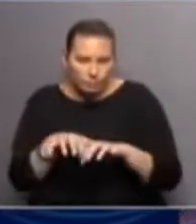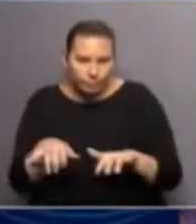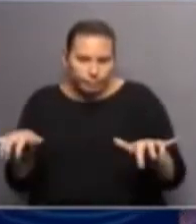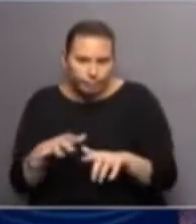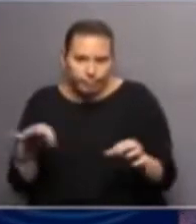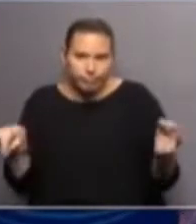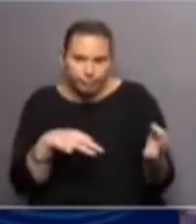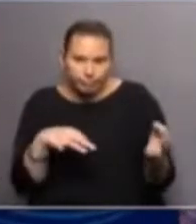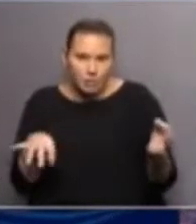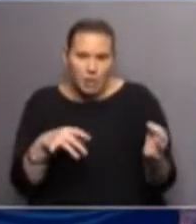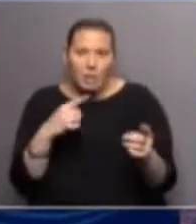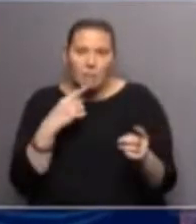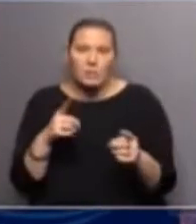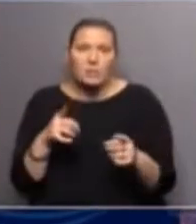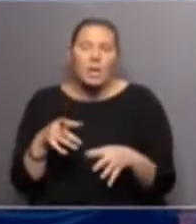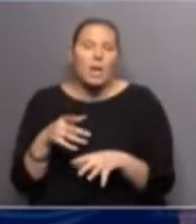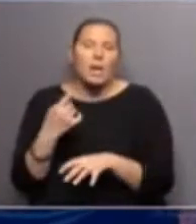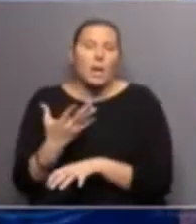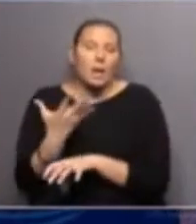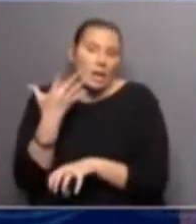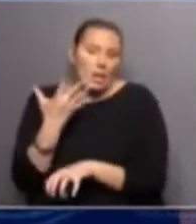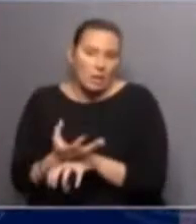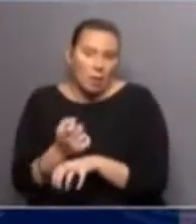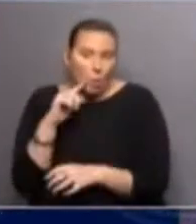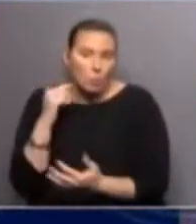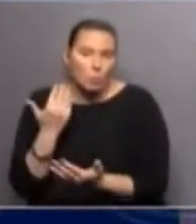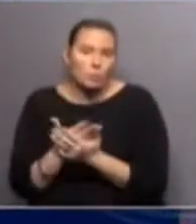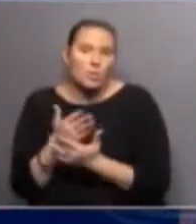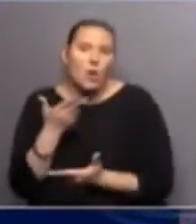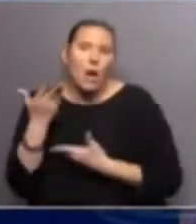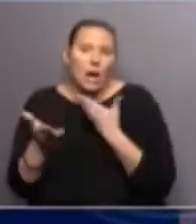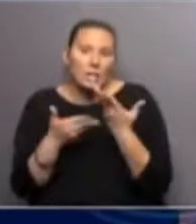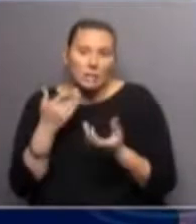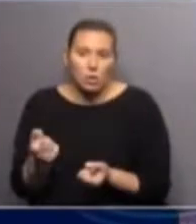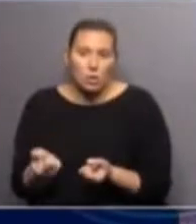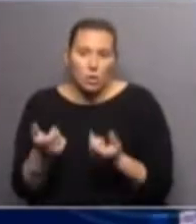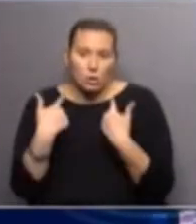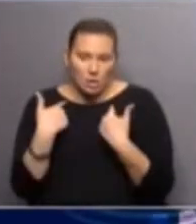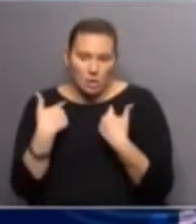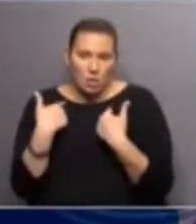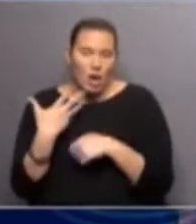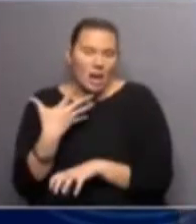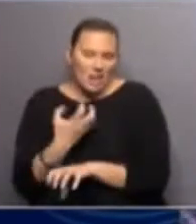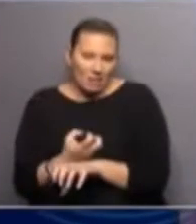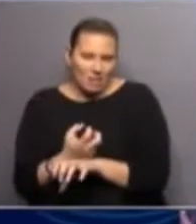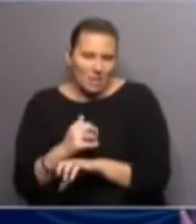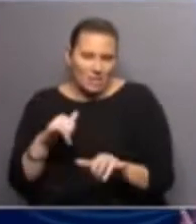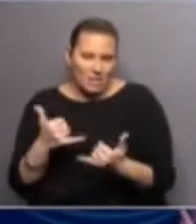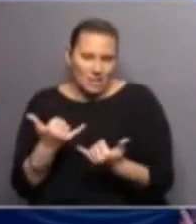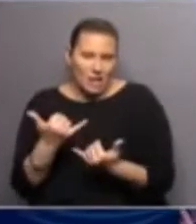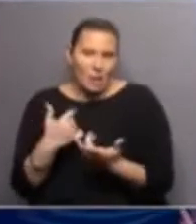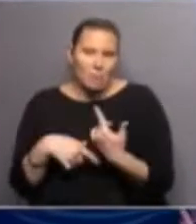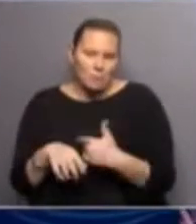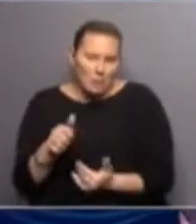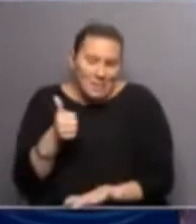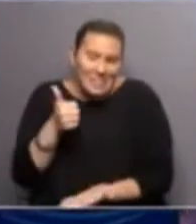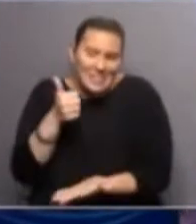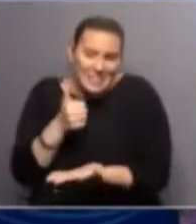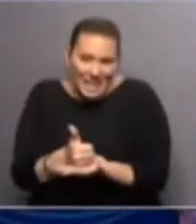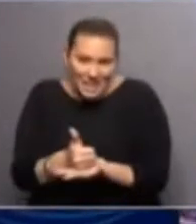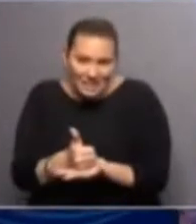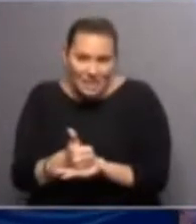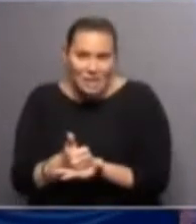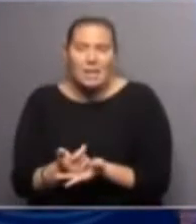Las pistas que teníamos eran de ellos, ¿no?, porque ellos propusieron temas y nos dieron las pistas grabadas por ellos. Pero sí, el estar ahí, o sea,